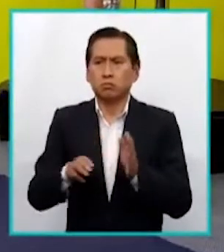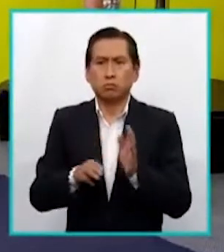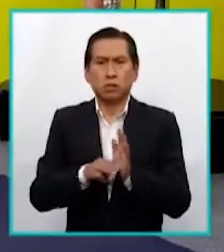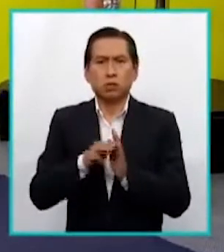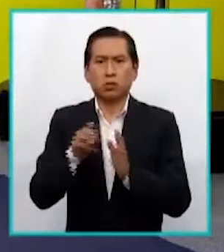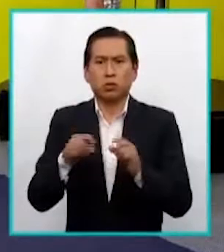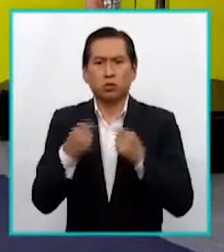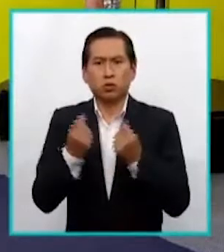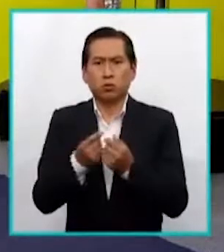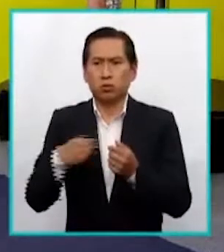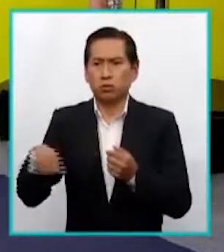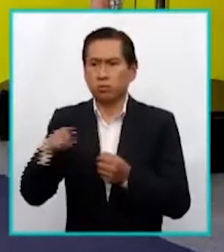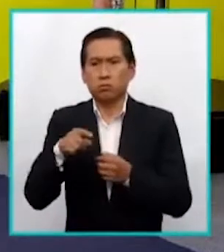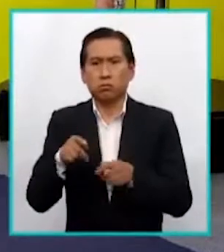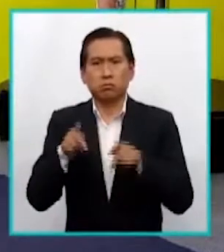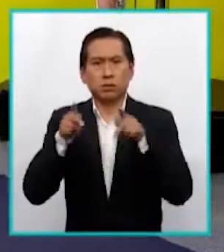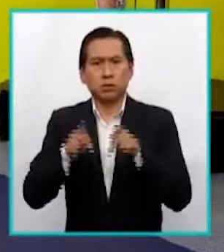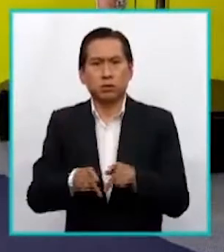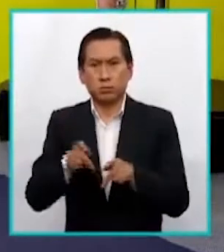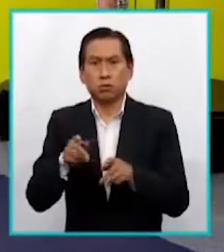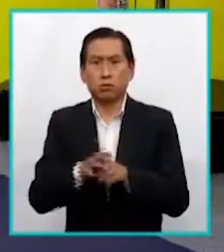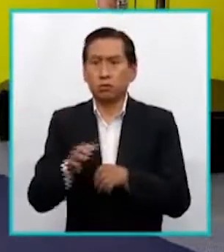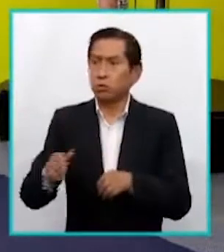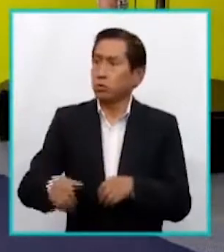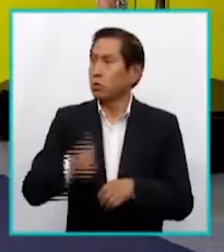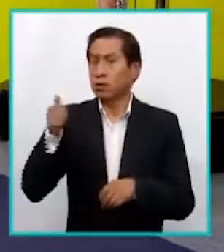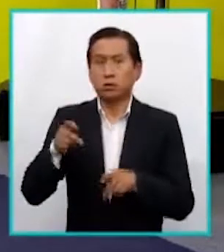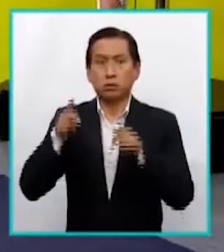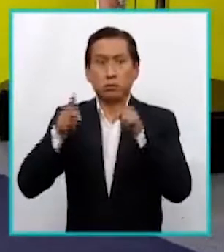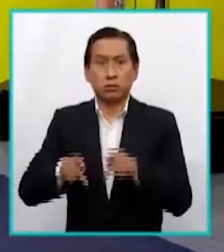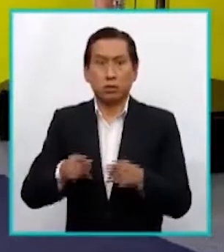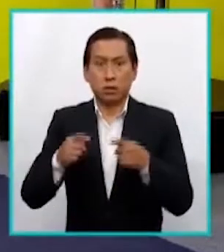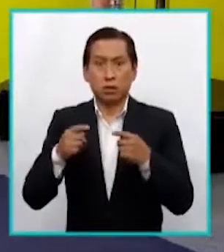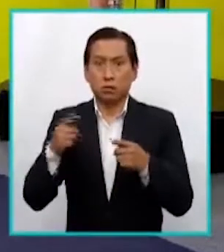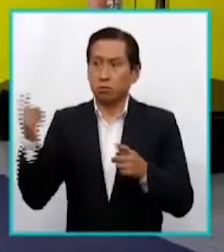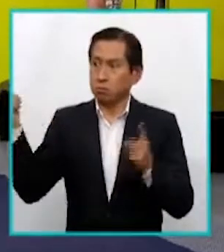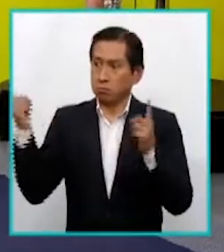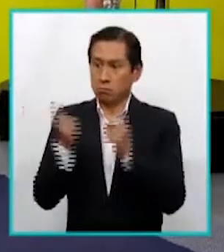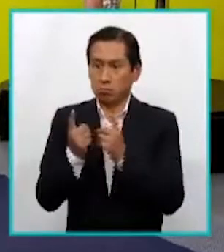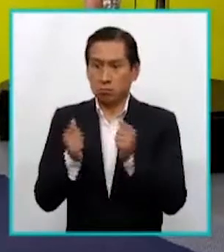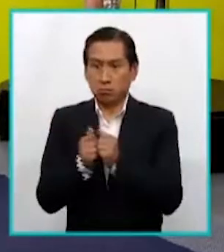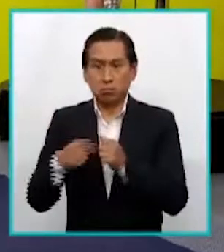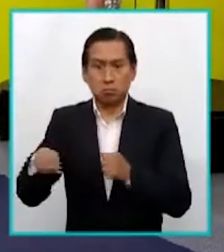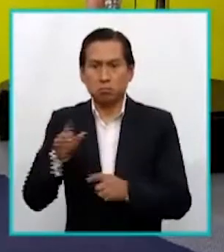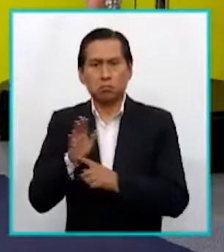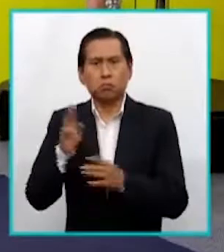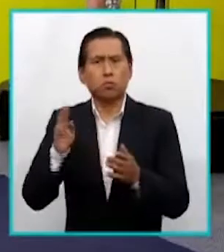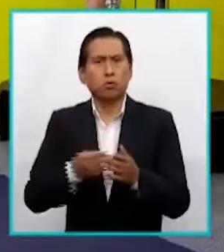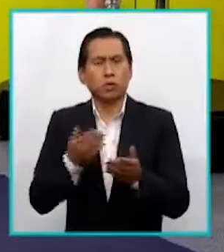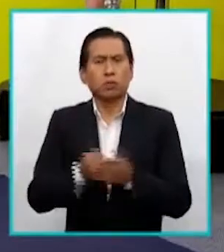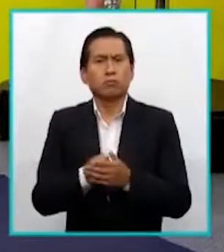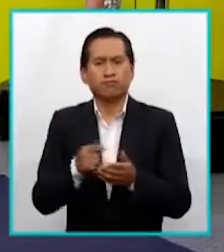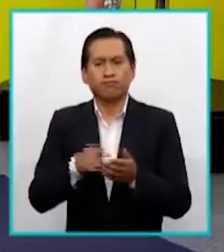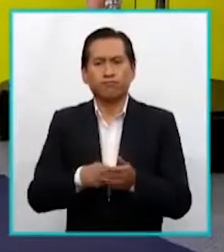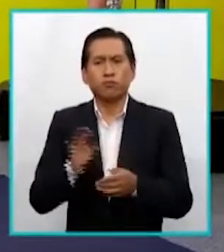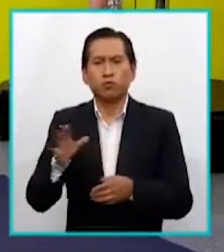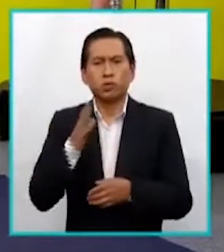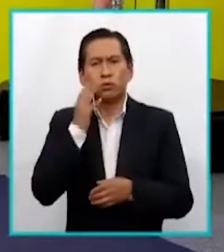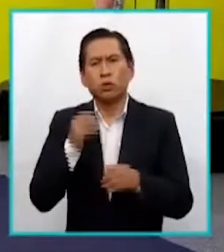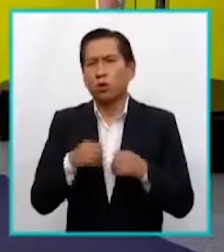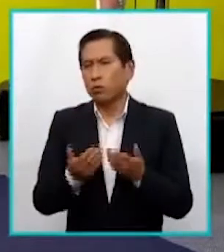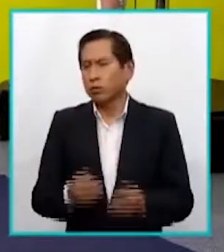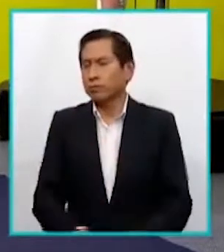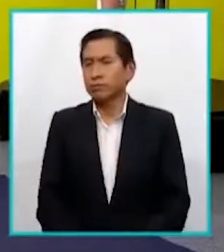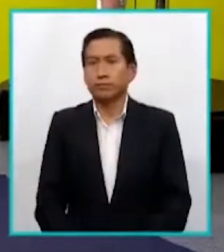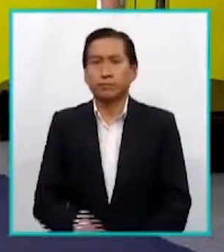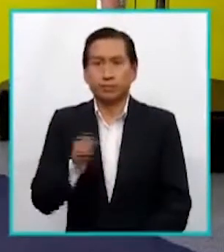maduración como grupo y como artistas, el hecho de que otros artistas se quieran lanzar con ustedes al escenario. Cuéntenme sobre estas experiencias.